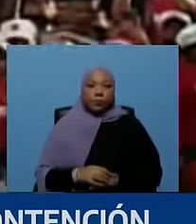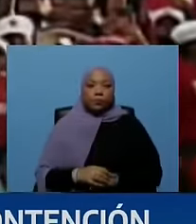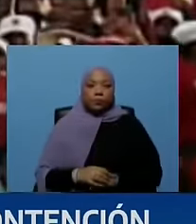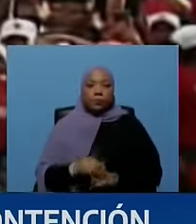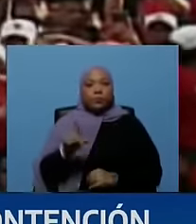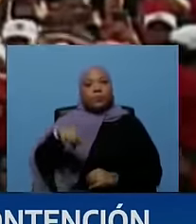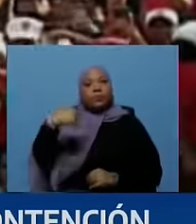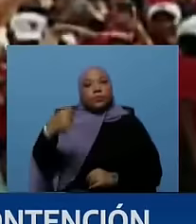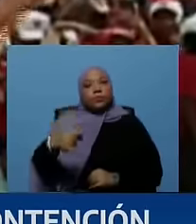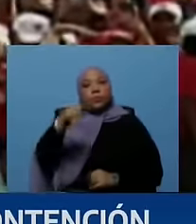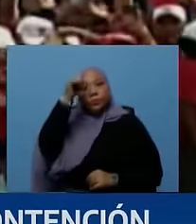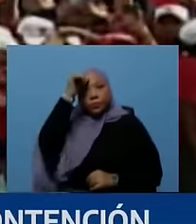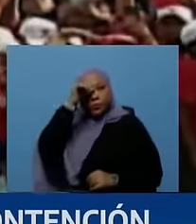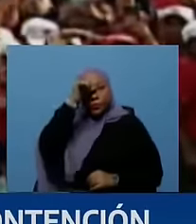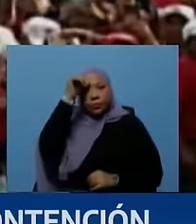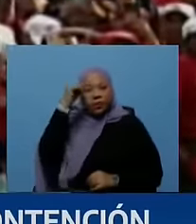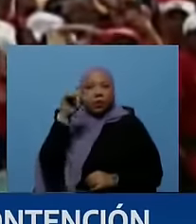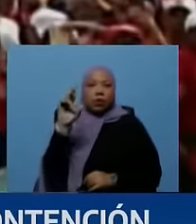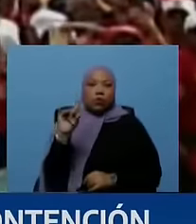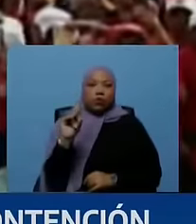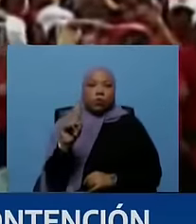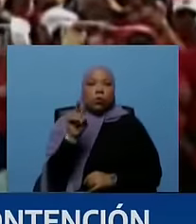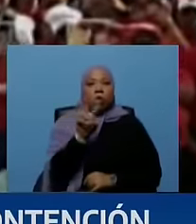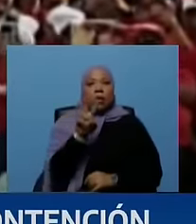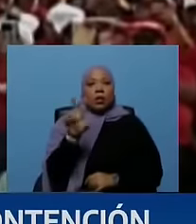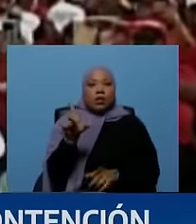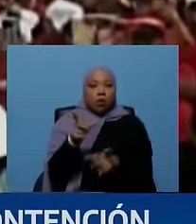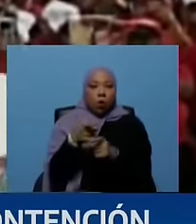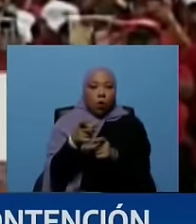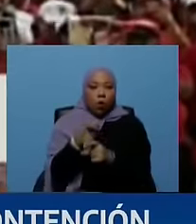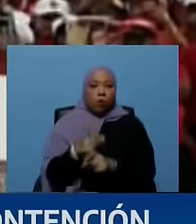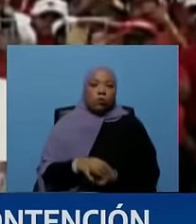El próximo domingo vamos a hacer la segunda, 25 de agosto.